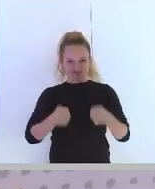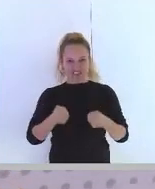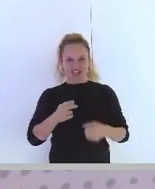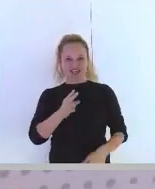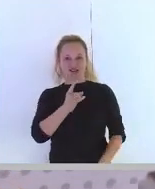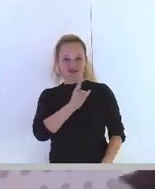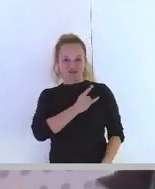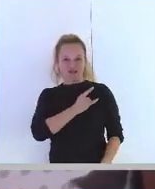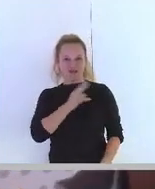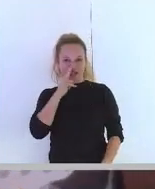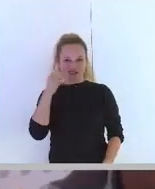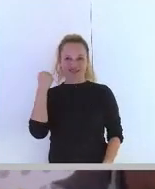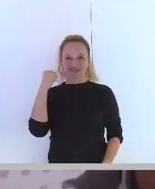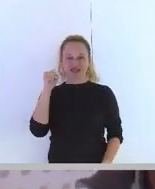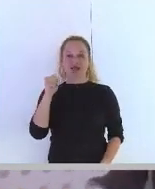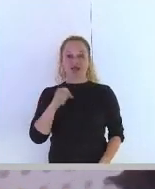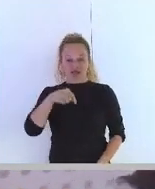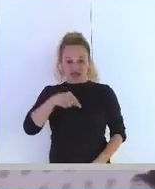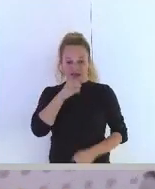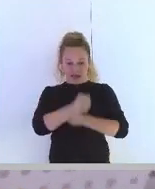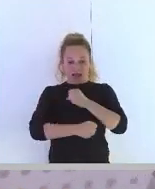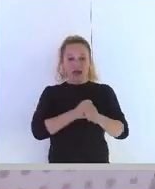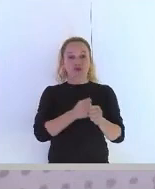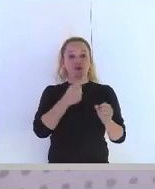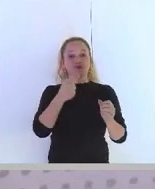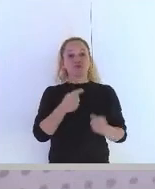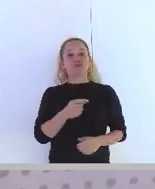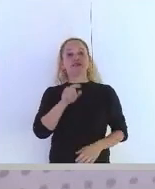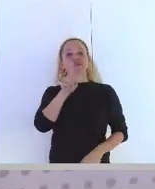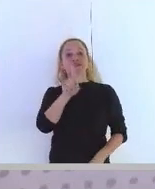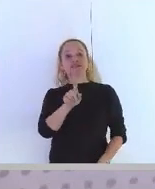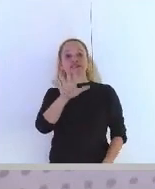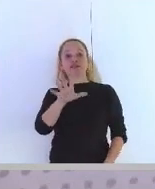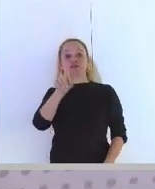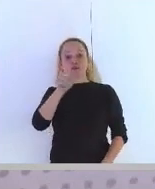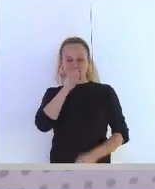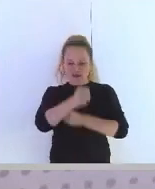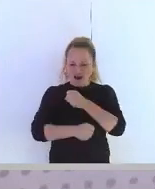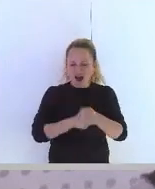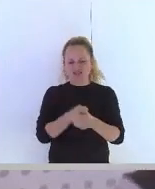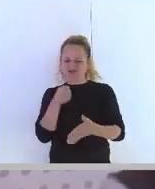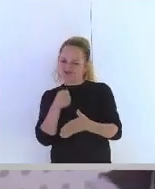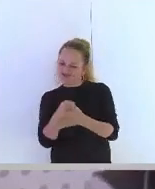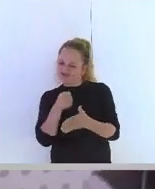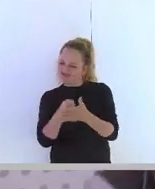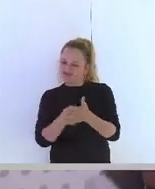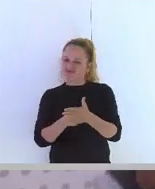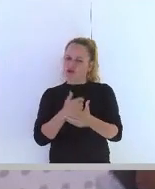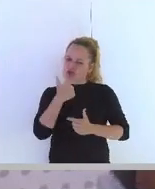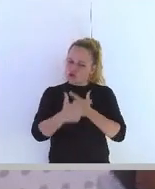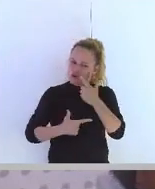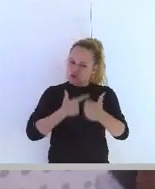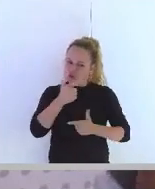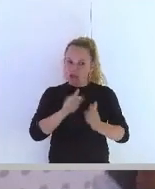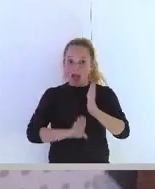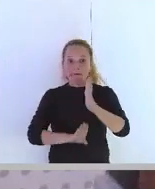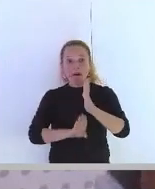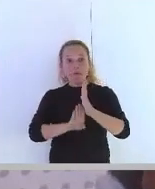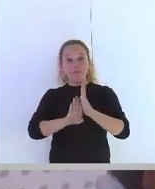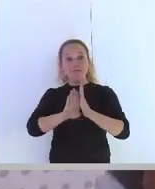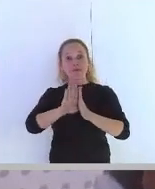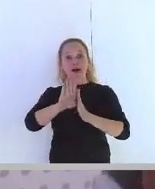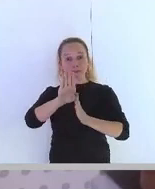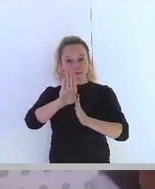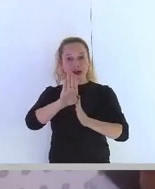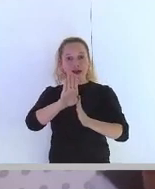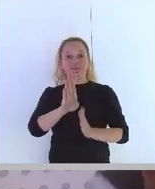institución que cumple este año 156 años de trabajo, de desarrollo